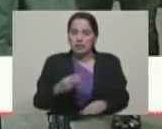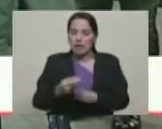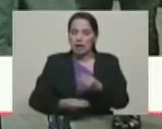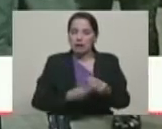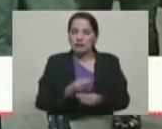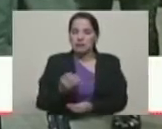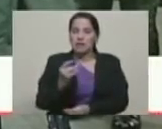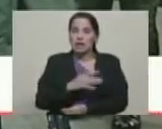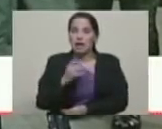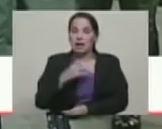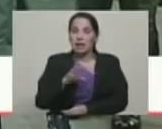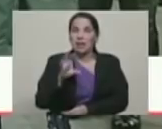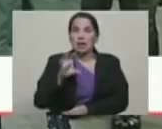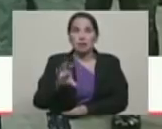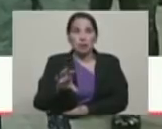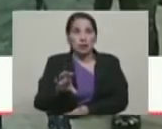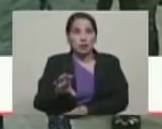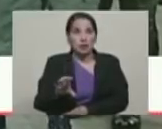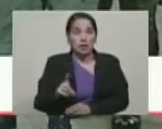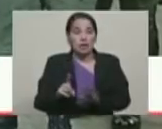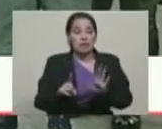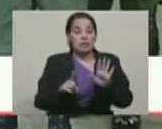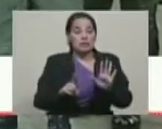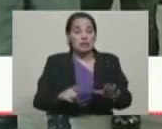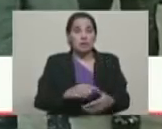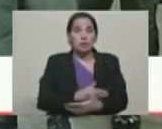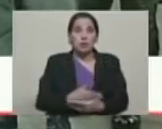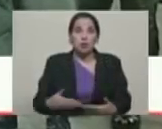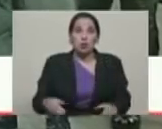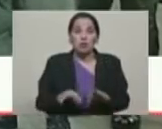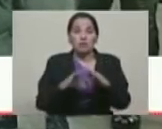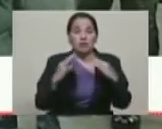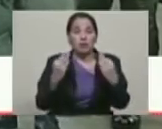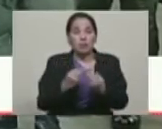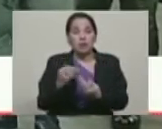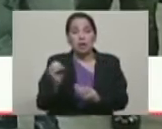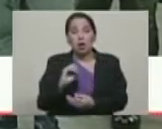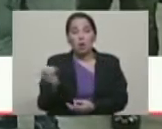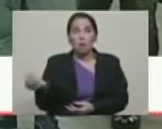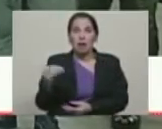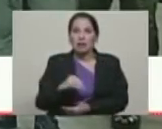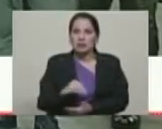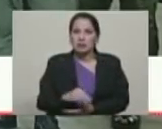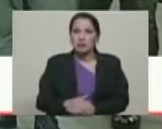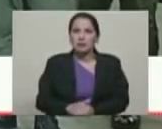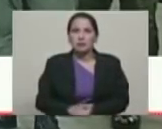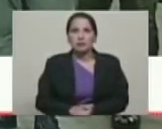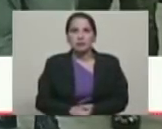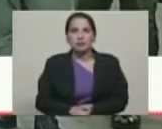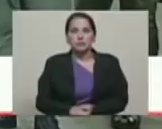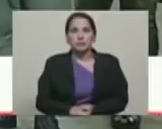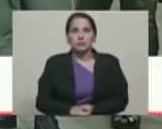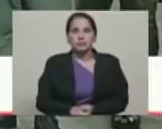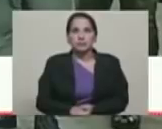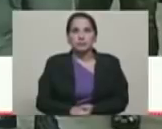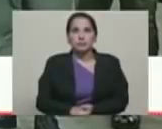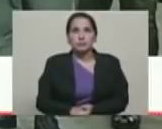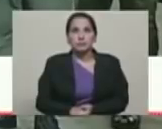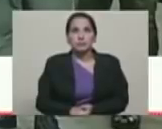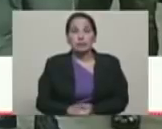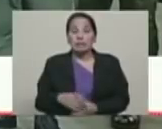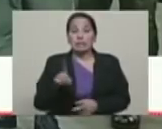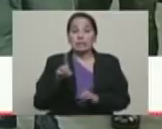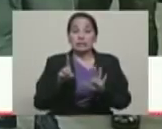patria a las 6 millones de familias o más. ¿Por qué? Porque esas 6 millones de